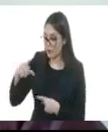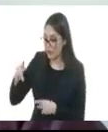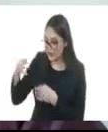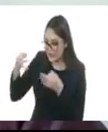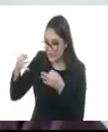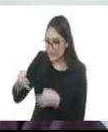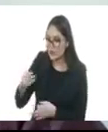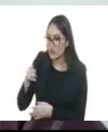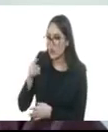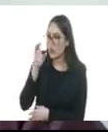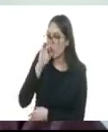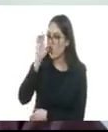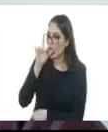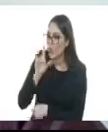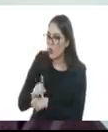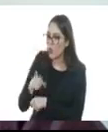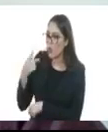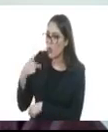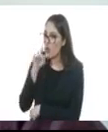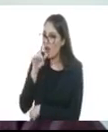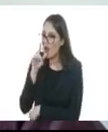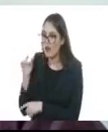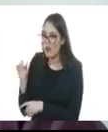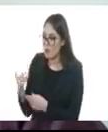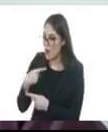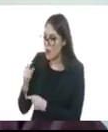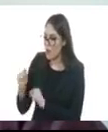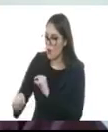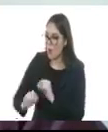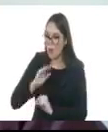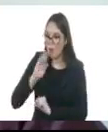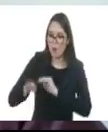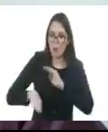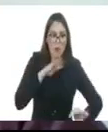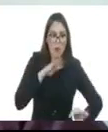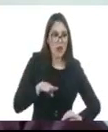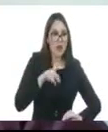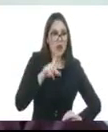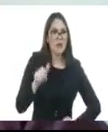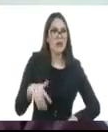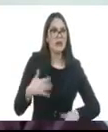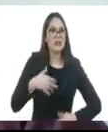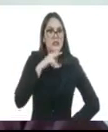ya enfrentas una situación muy fuerte en la que puede desaparecer la lengua.